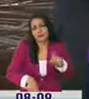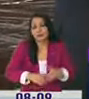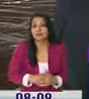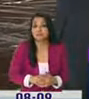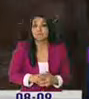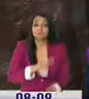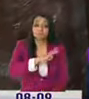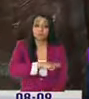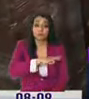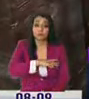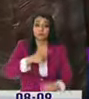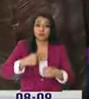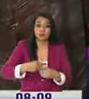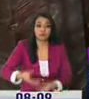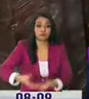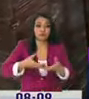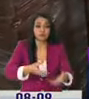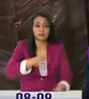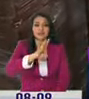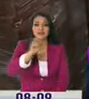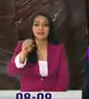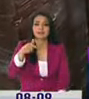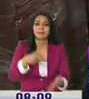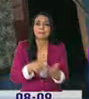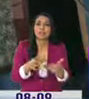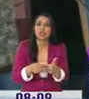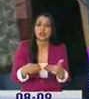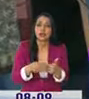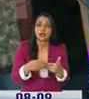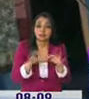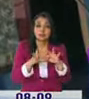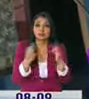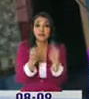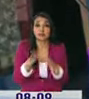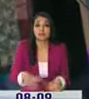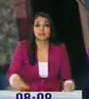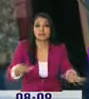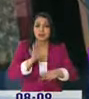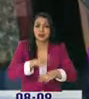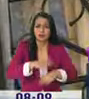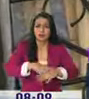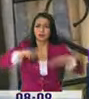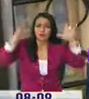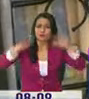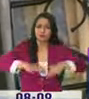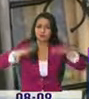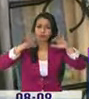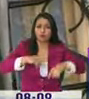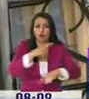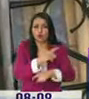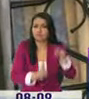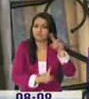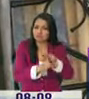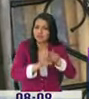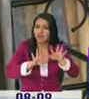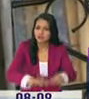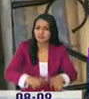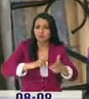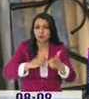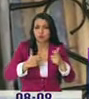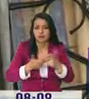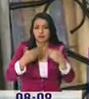ha destinado cerca de 70 mil dólares del fondo de emergencias a familias afectadas por el fuerte invierno y siniestros de este tipo, en lo que